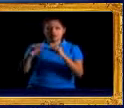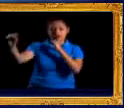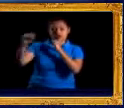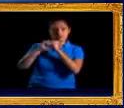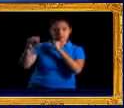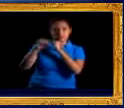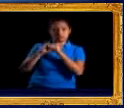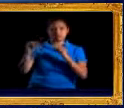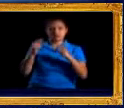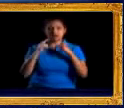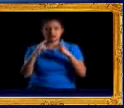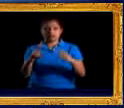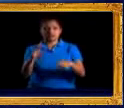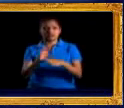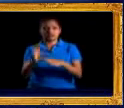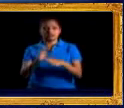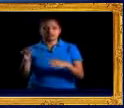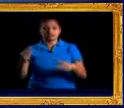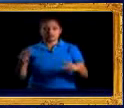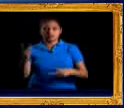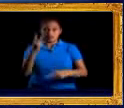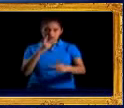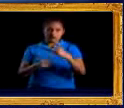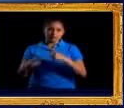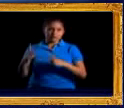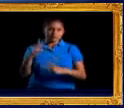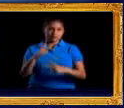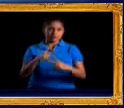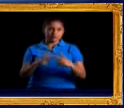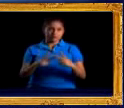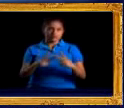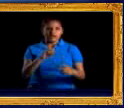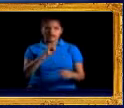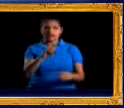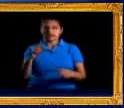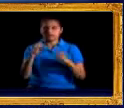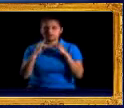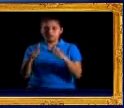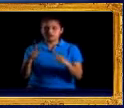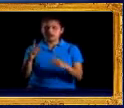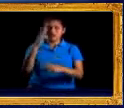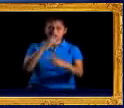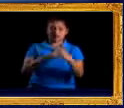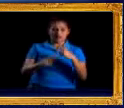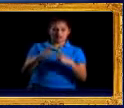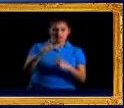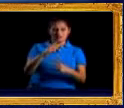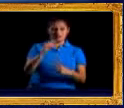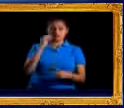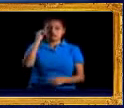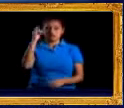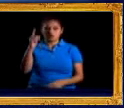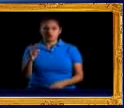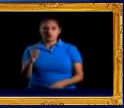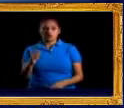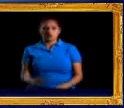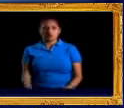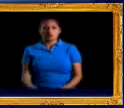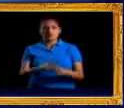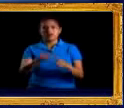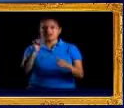que anuncian las cosas que han de venir, entre ellas anuncian la venida del Señor. Por ahí se escuchó un